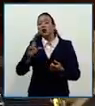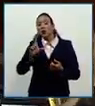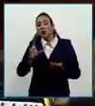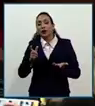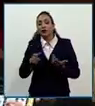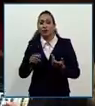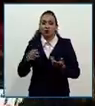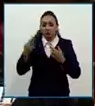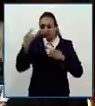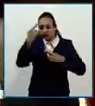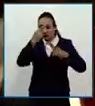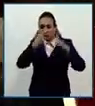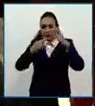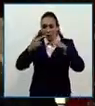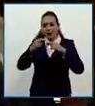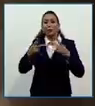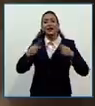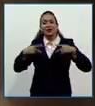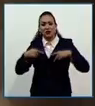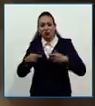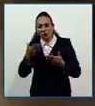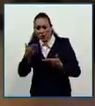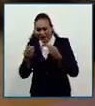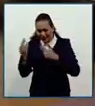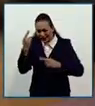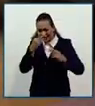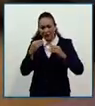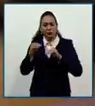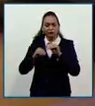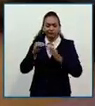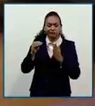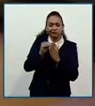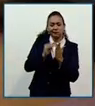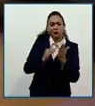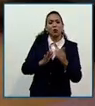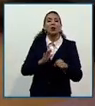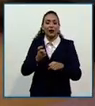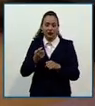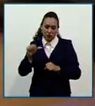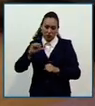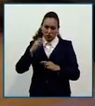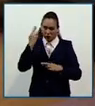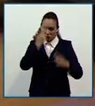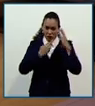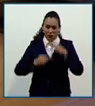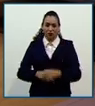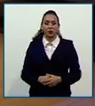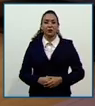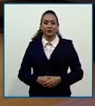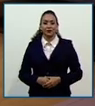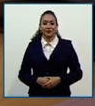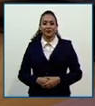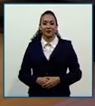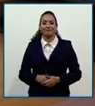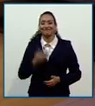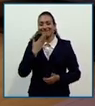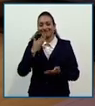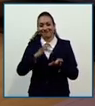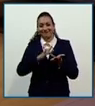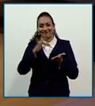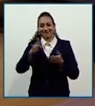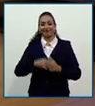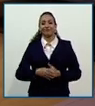de la vía en los medios de impugnación. Es lo que resolvió el Pleno de la Corte en esta sesión pública. Muchas gracias, Mario.